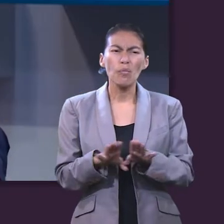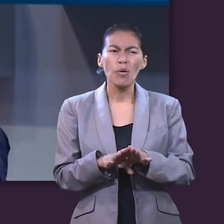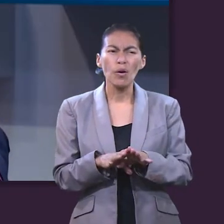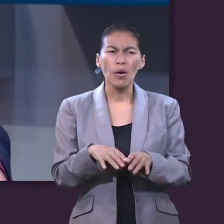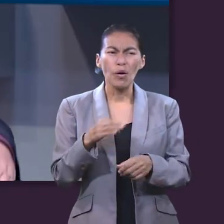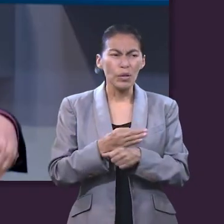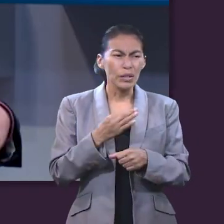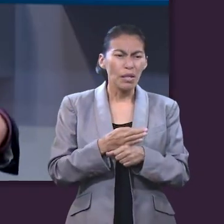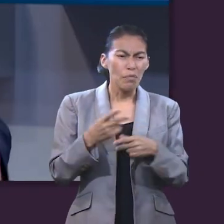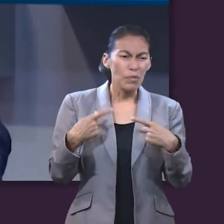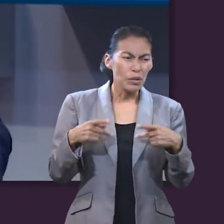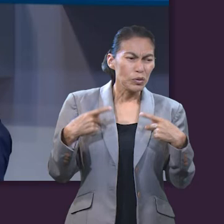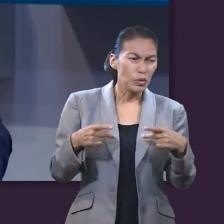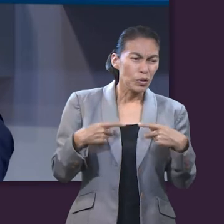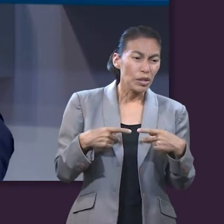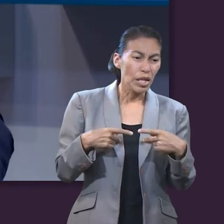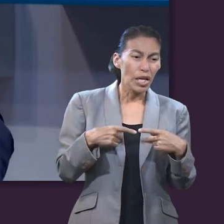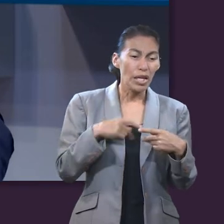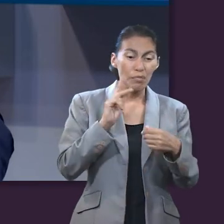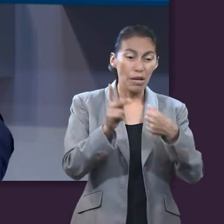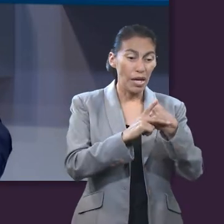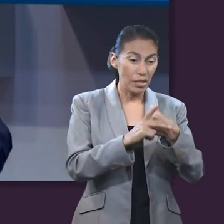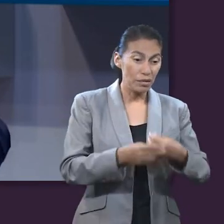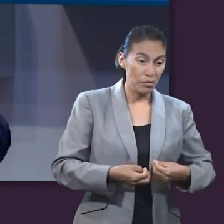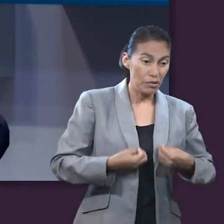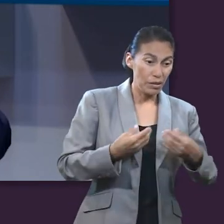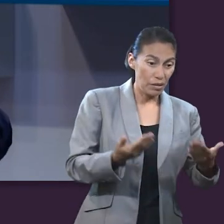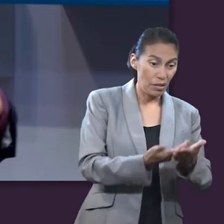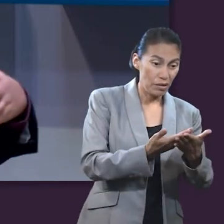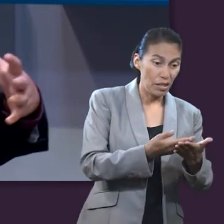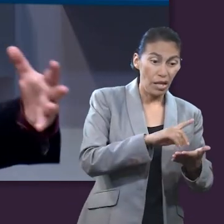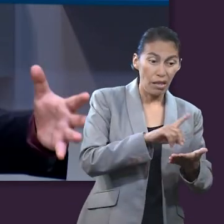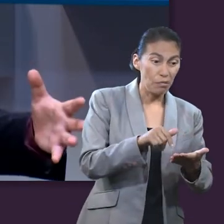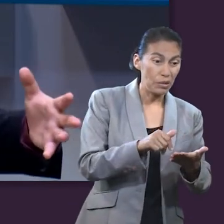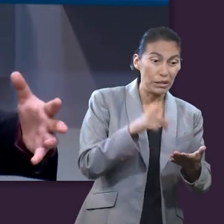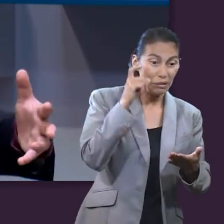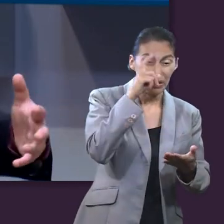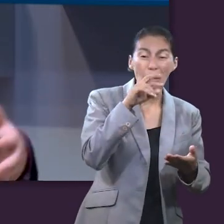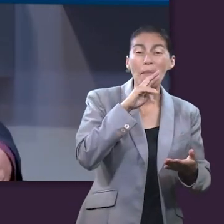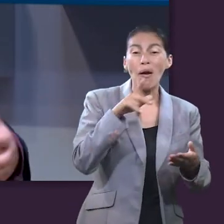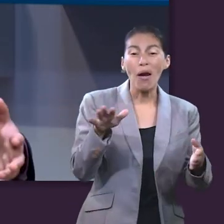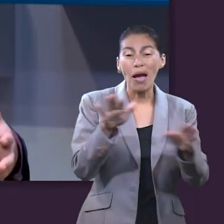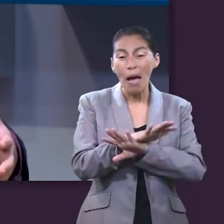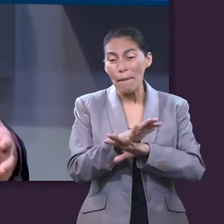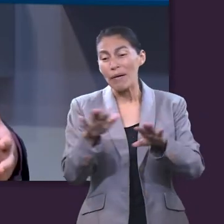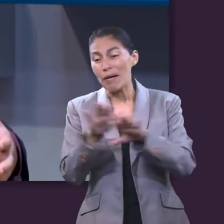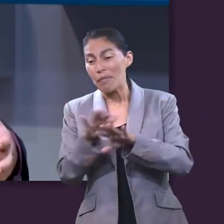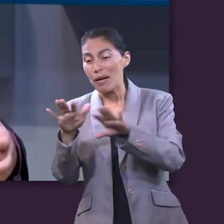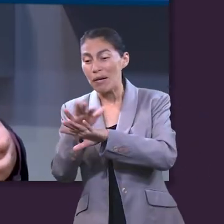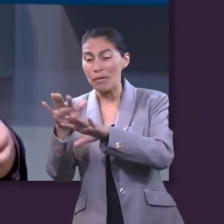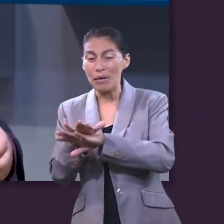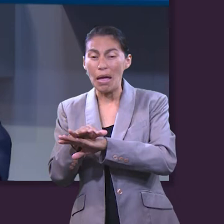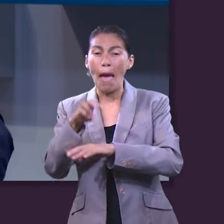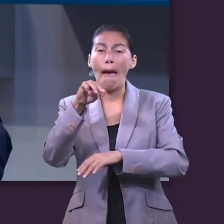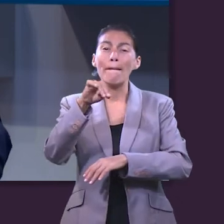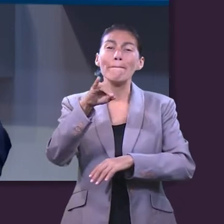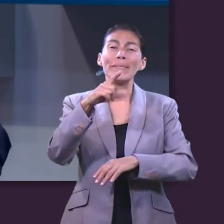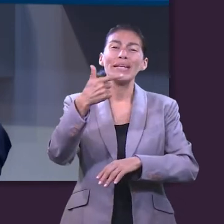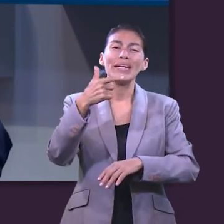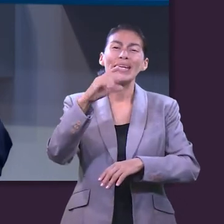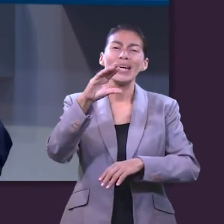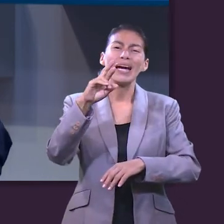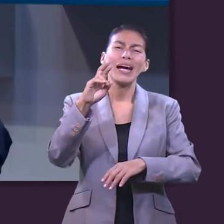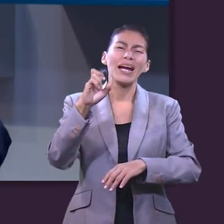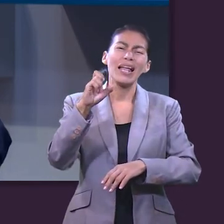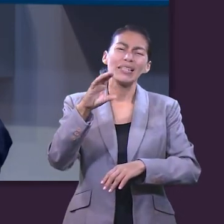global, ¿no? Que el tema de la migración es un desorden por todos lados, ¿no? Y es difícil de controlar. Y definitivamente,